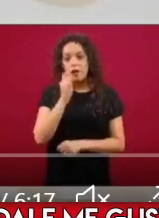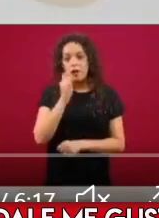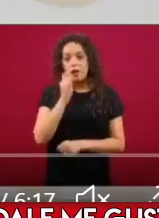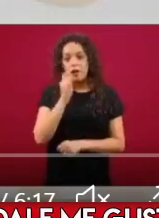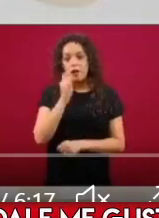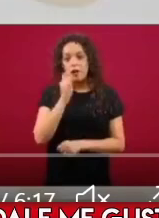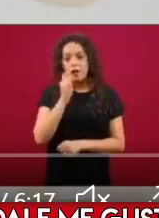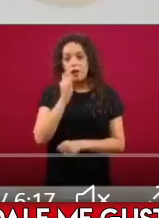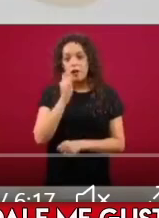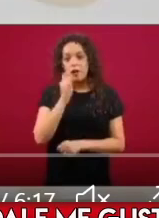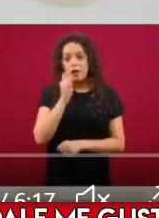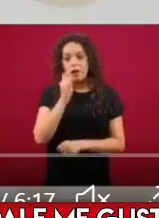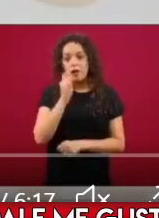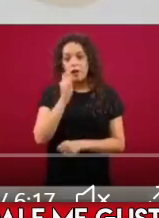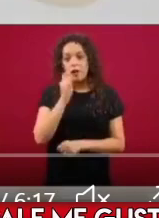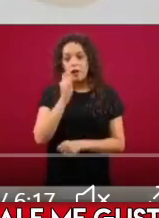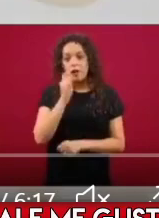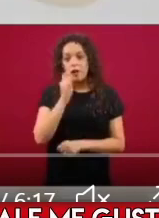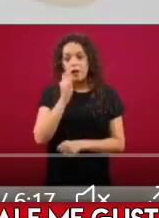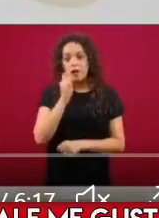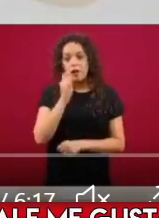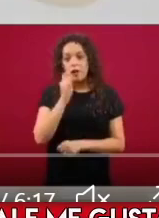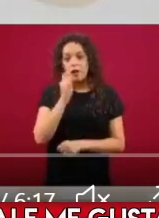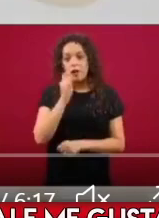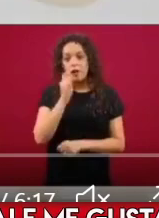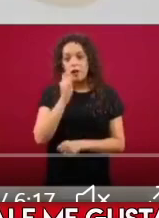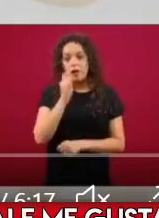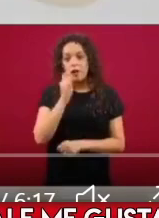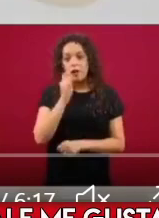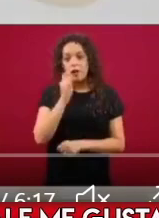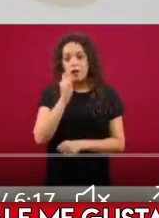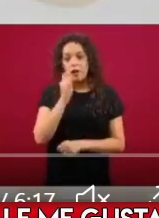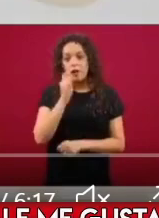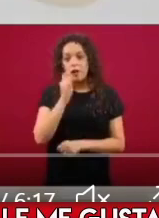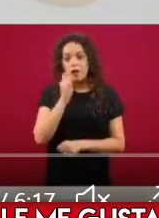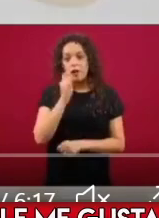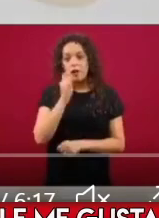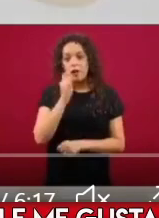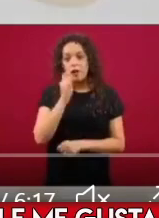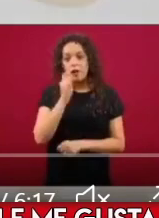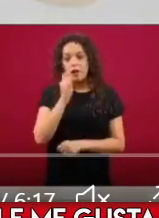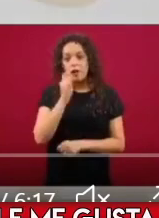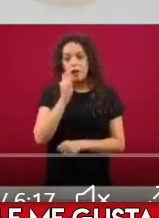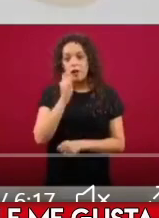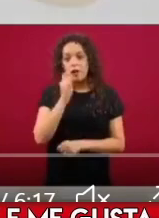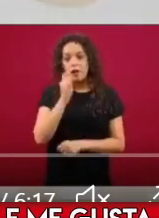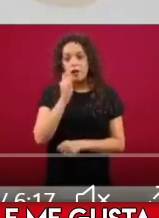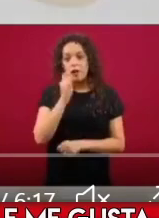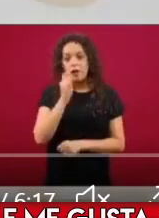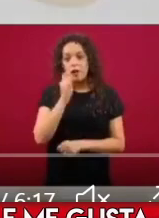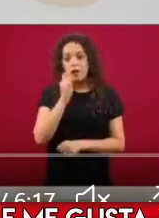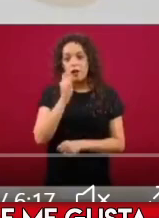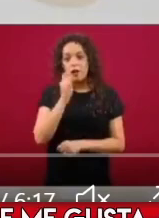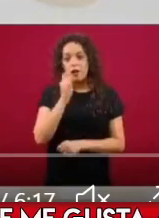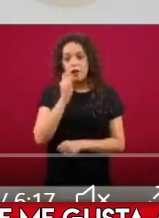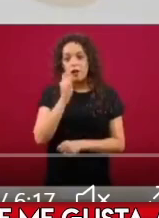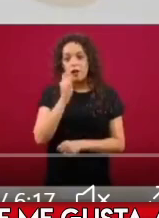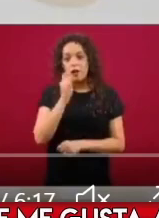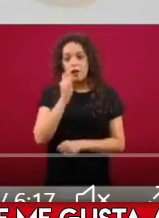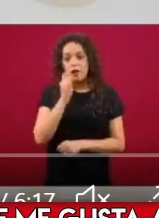una persona una experta a que enseñará cómo se lavan las manos el mismo enseñado cómo se coloca el cubrebocas se ha hecho todo lo posible